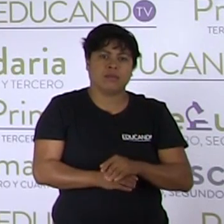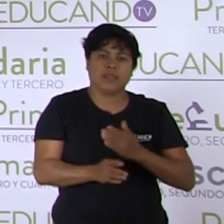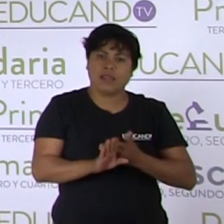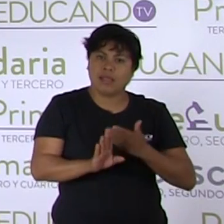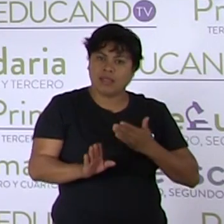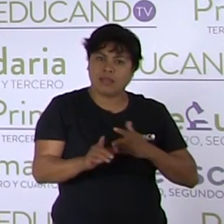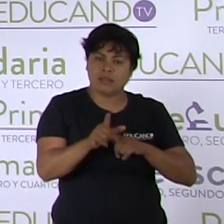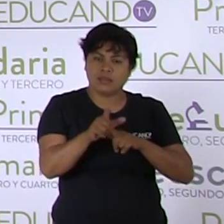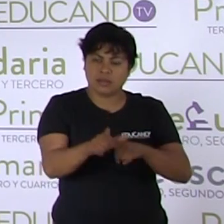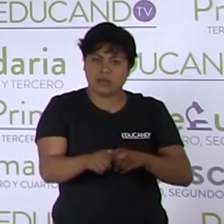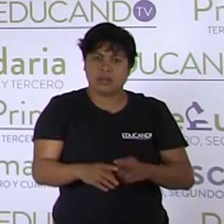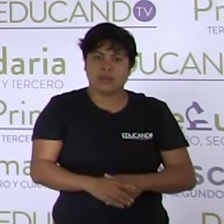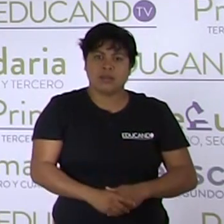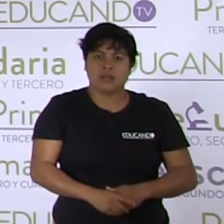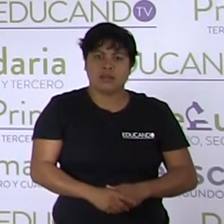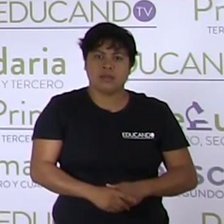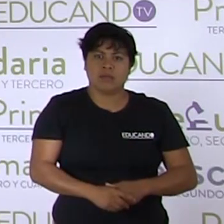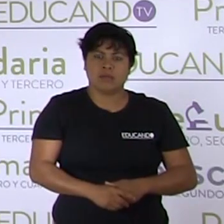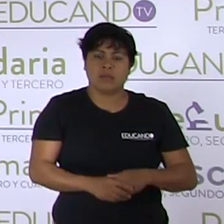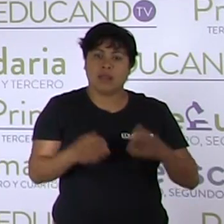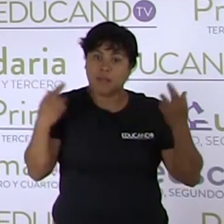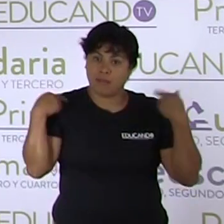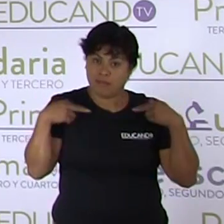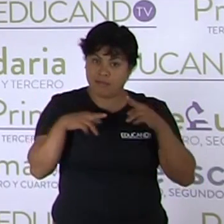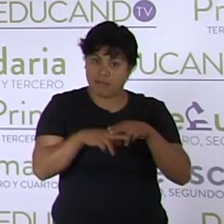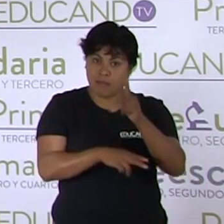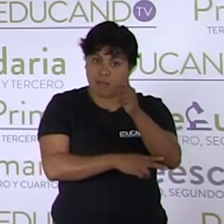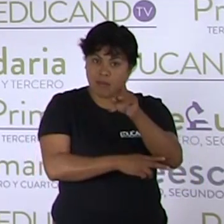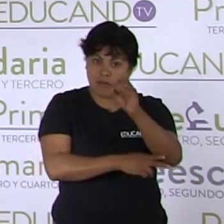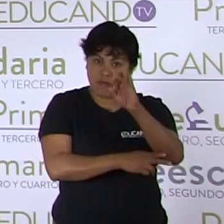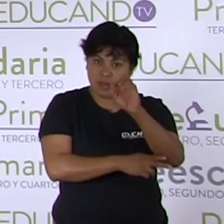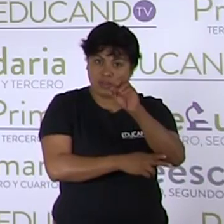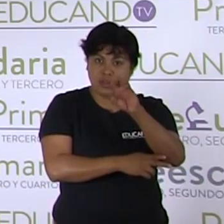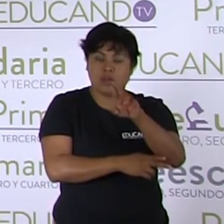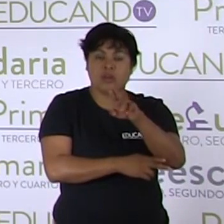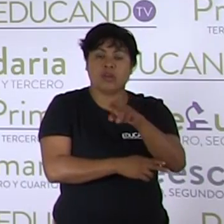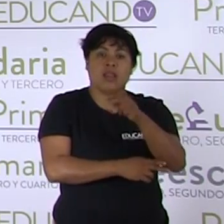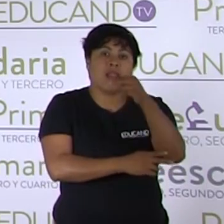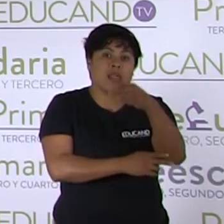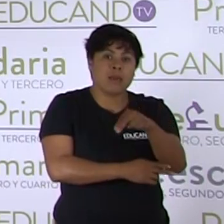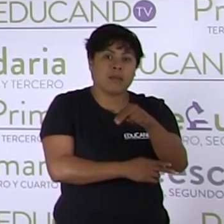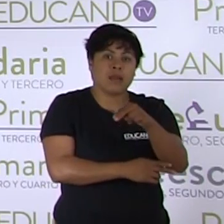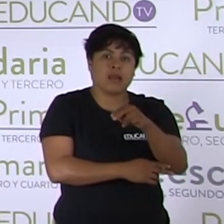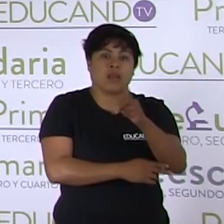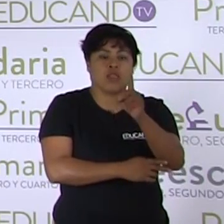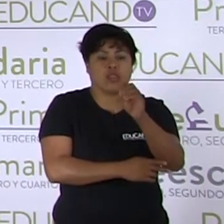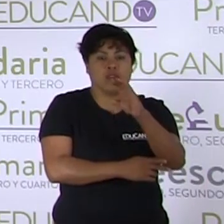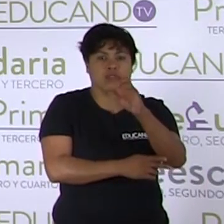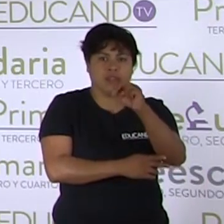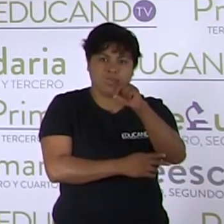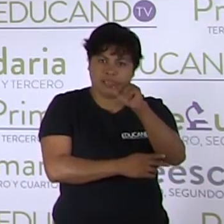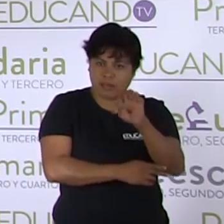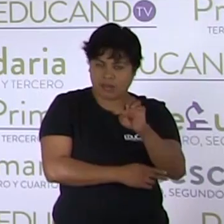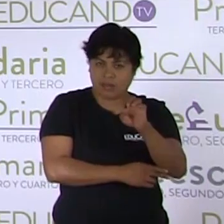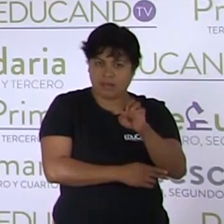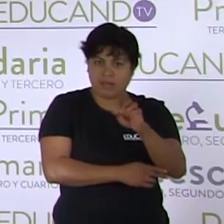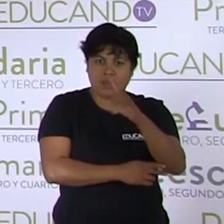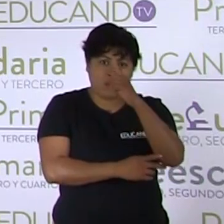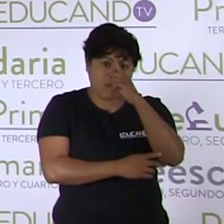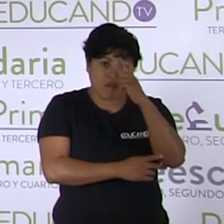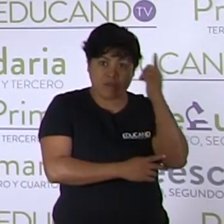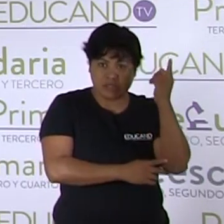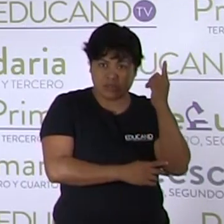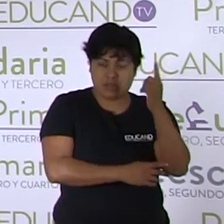continuar, al profesor algunos les llaman docente,